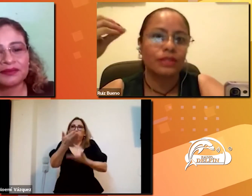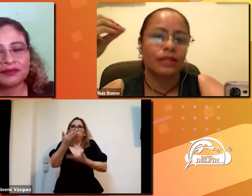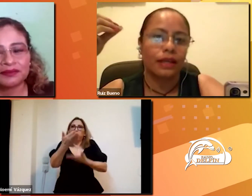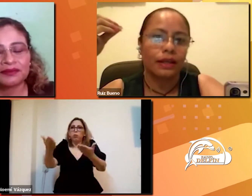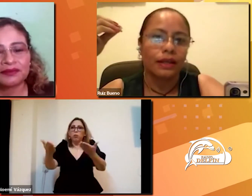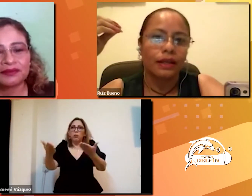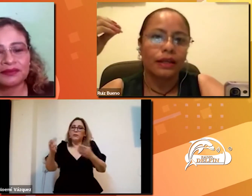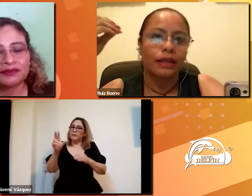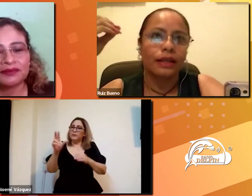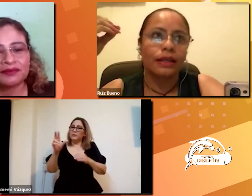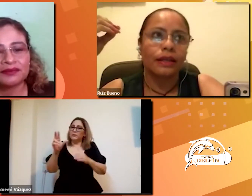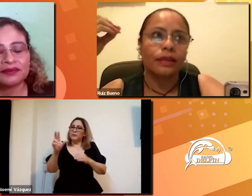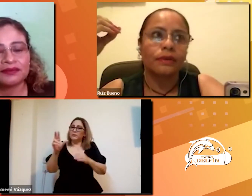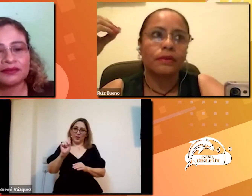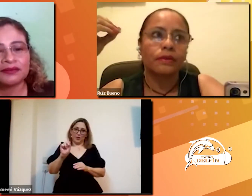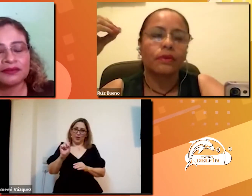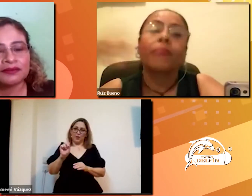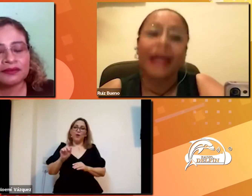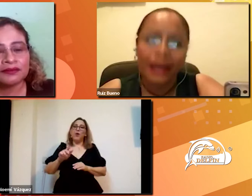estarnos